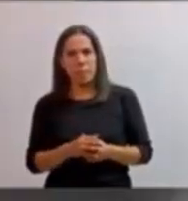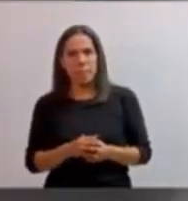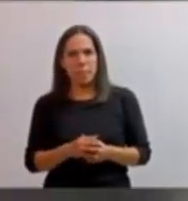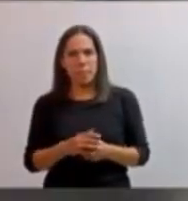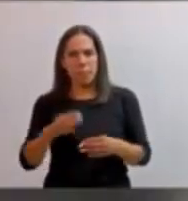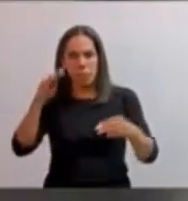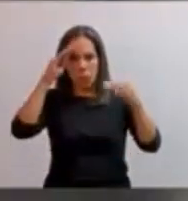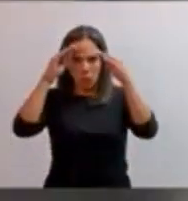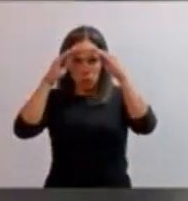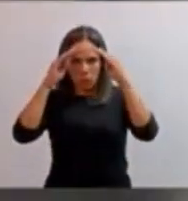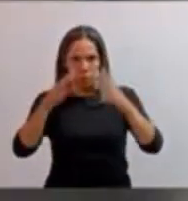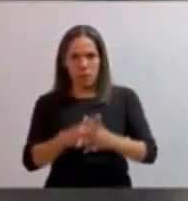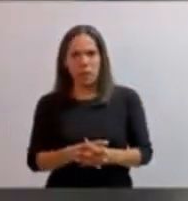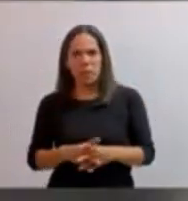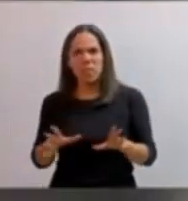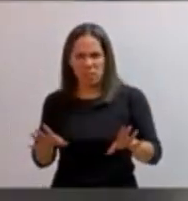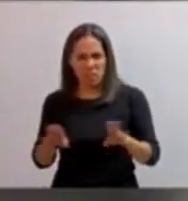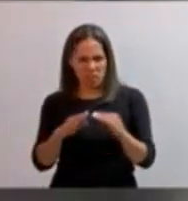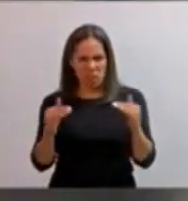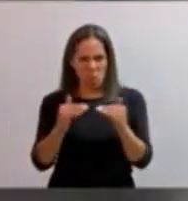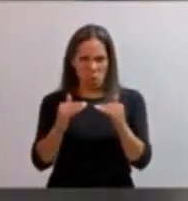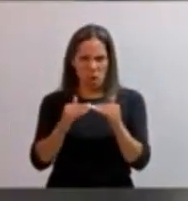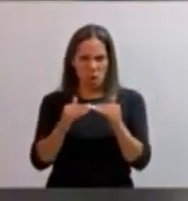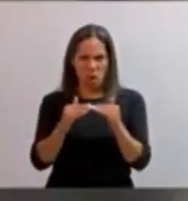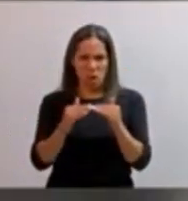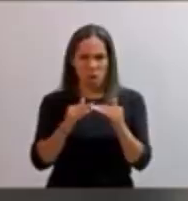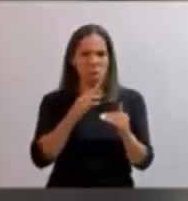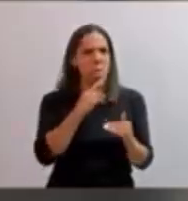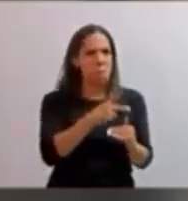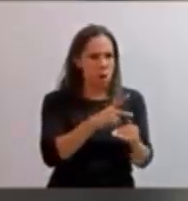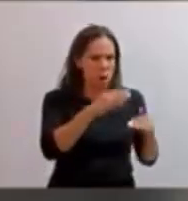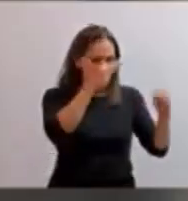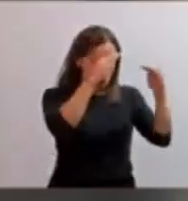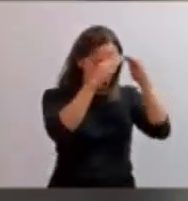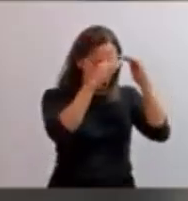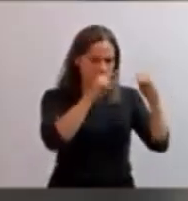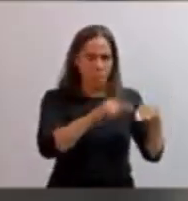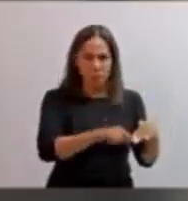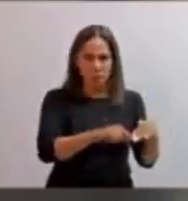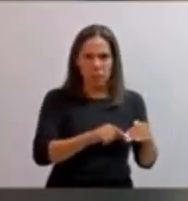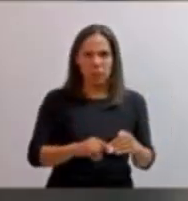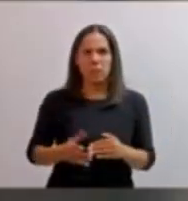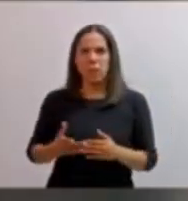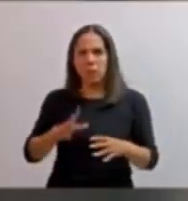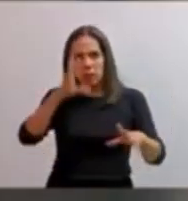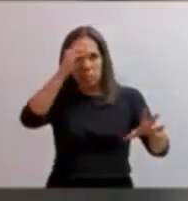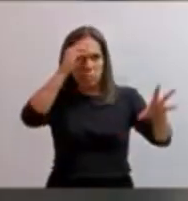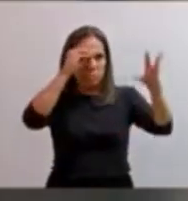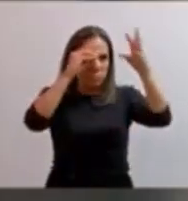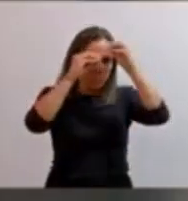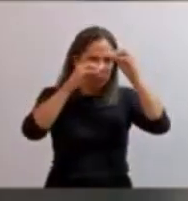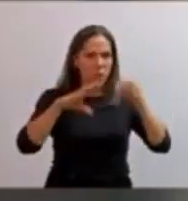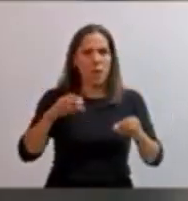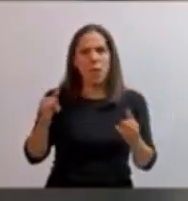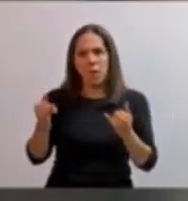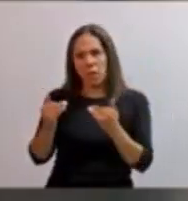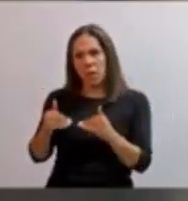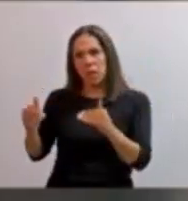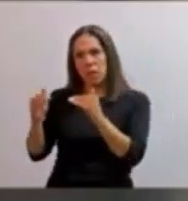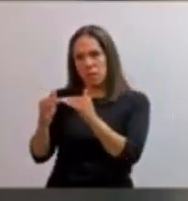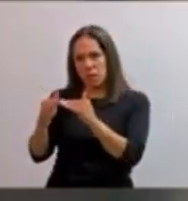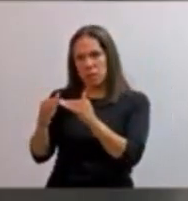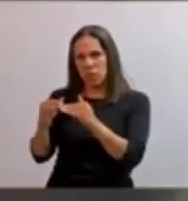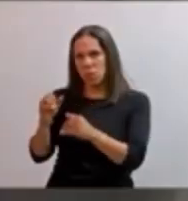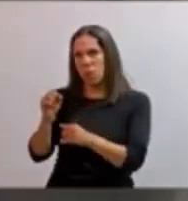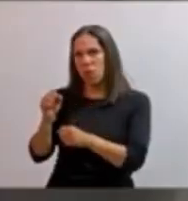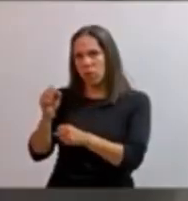de la mejora de la práctica educativa. Me parece que son dos procesos, ¿no? Son dos procesos